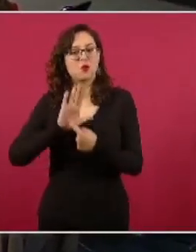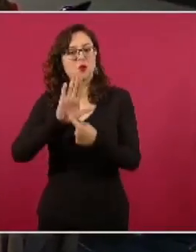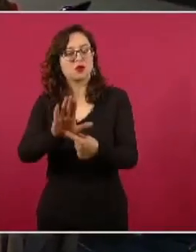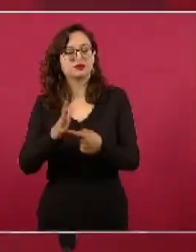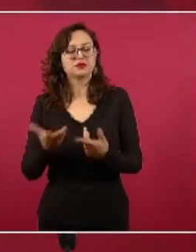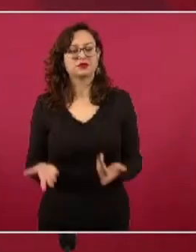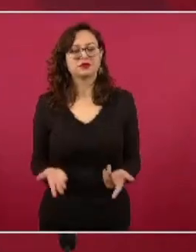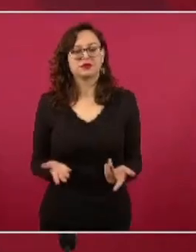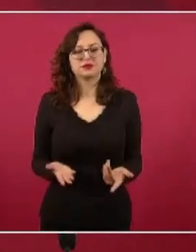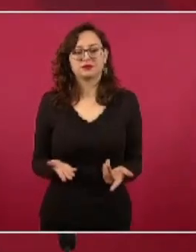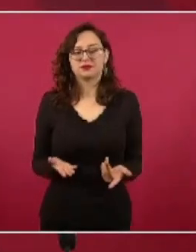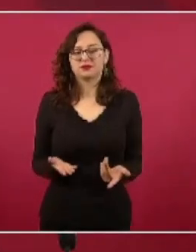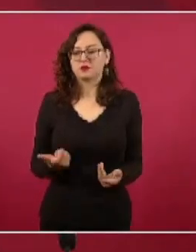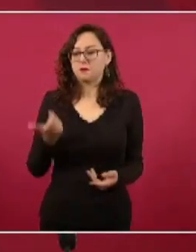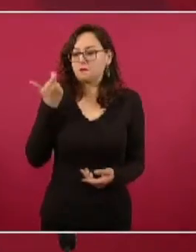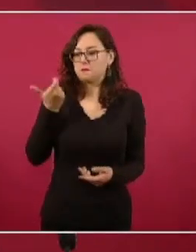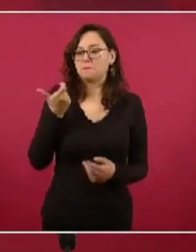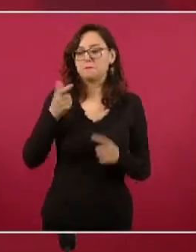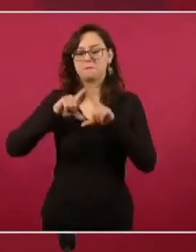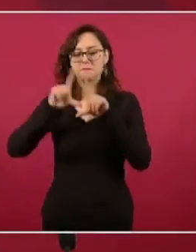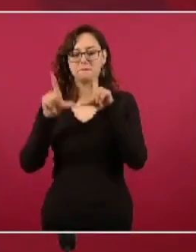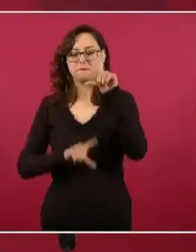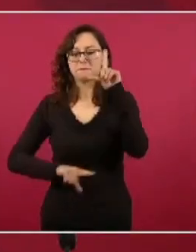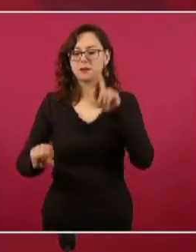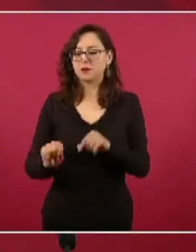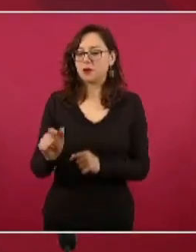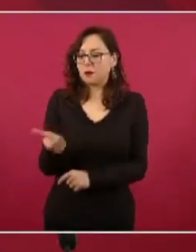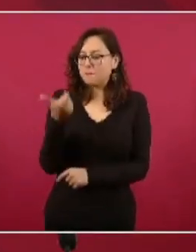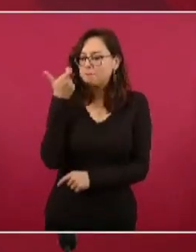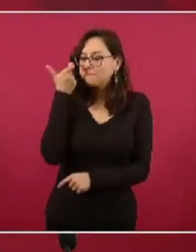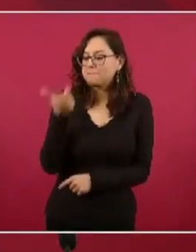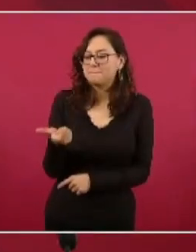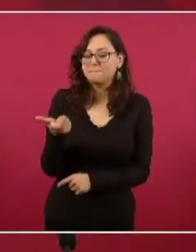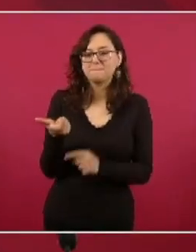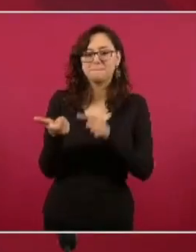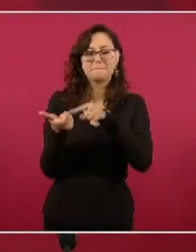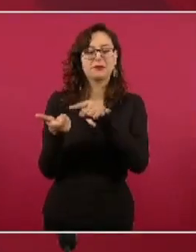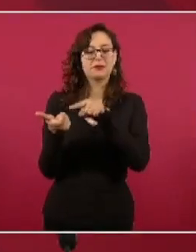de que el peso nuestro, nuestra moneda,